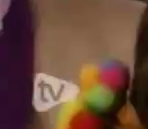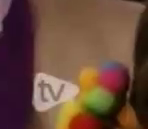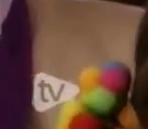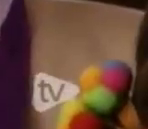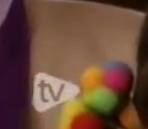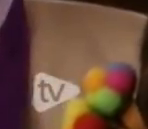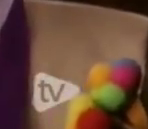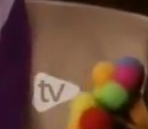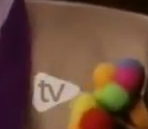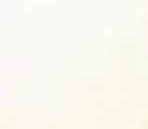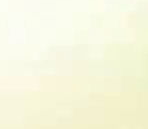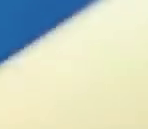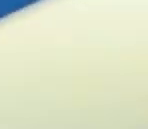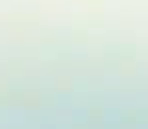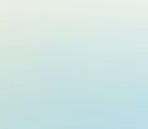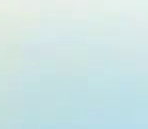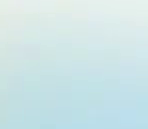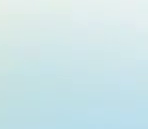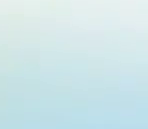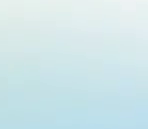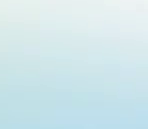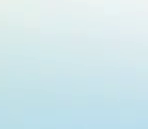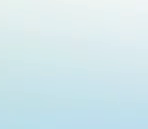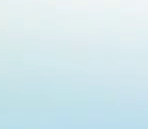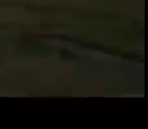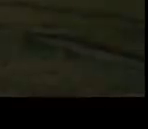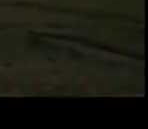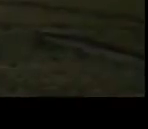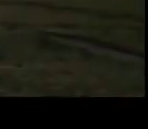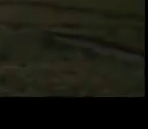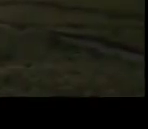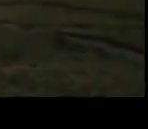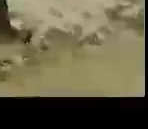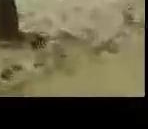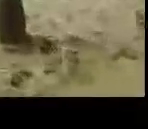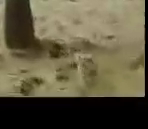hoy, 21 horas, por Ecuador TV.